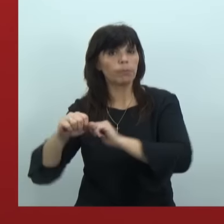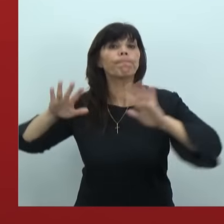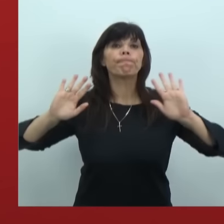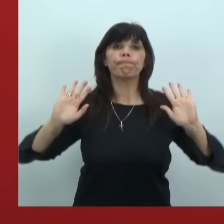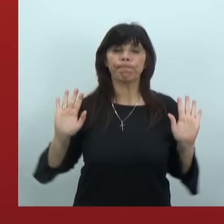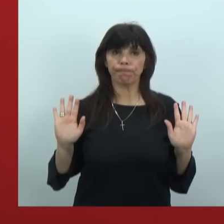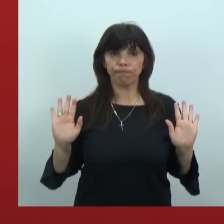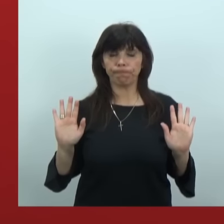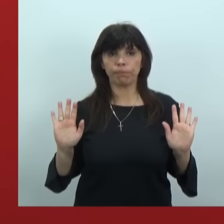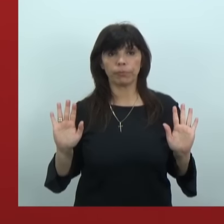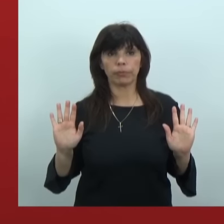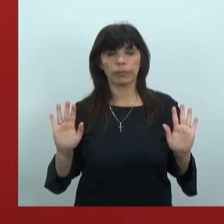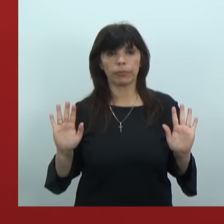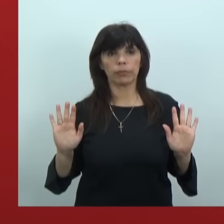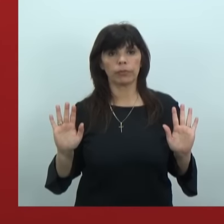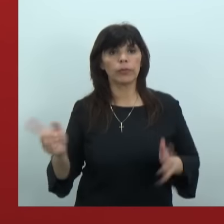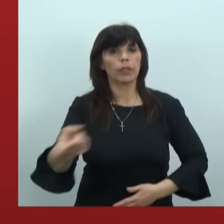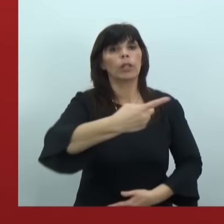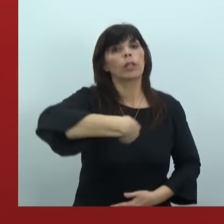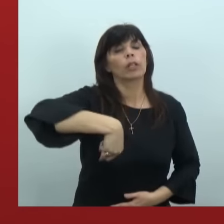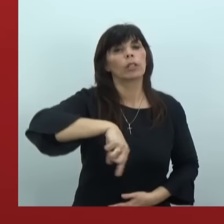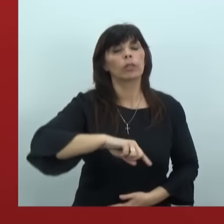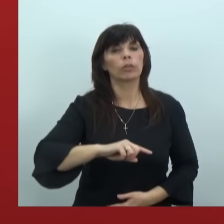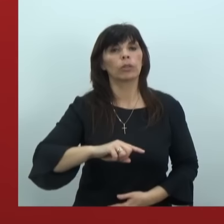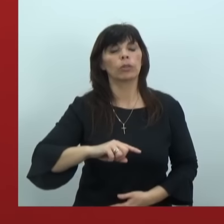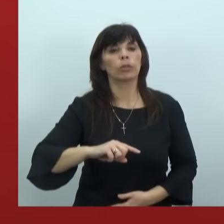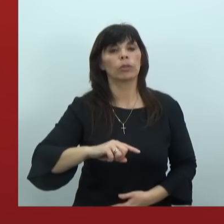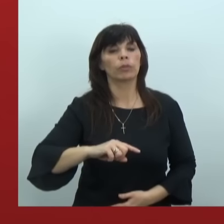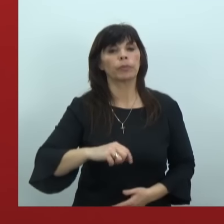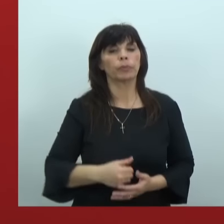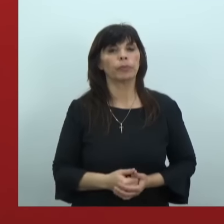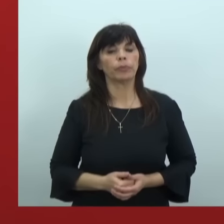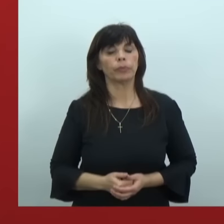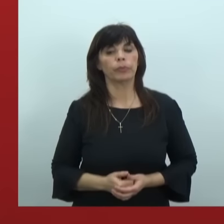Pero cuando nosotros, como dice